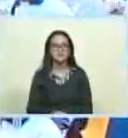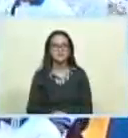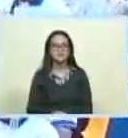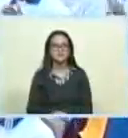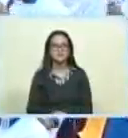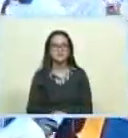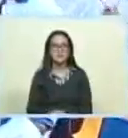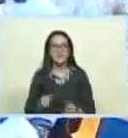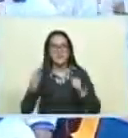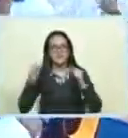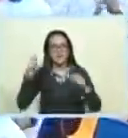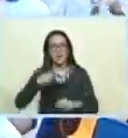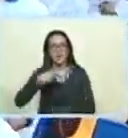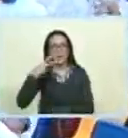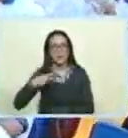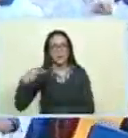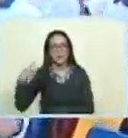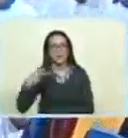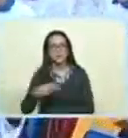¡Que viva la UNES!